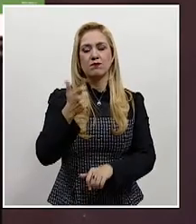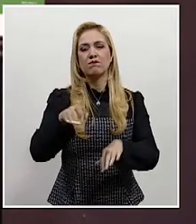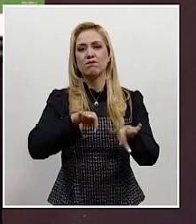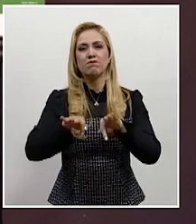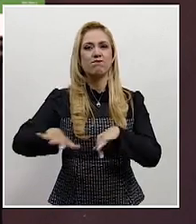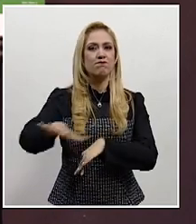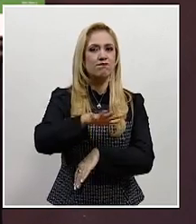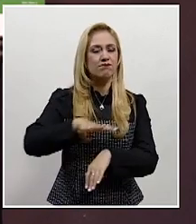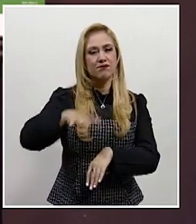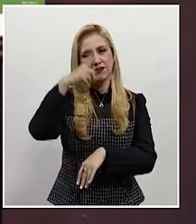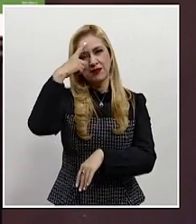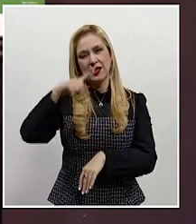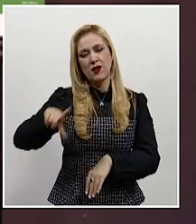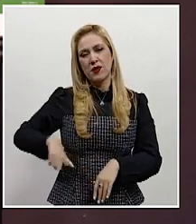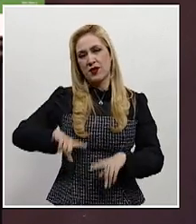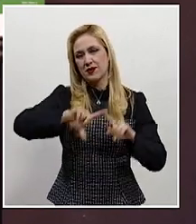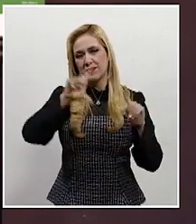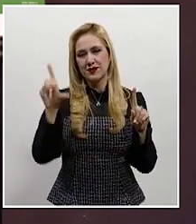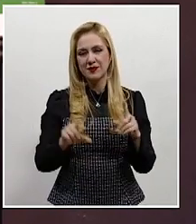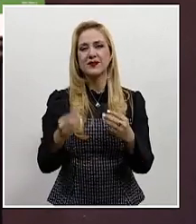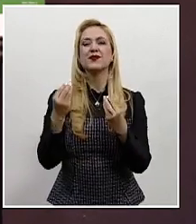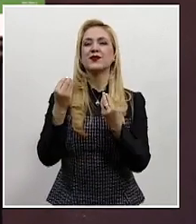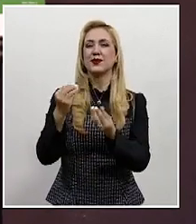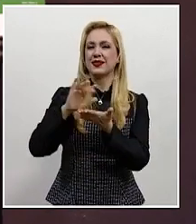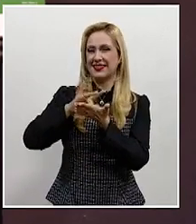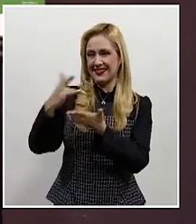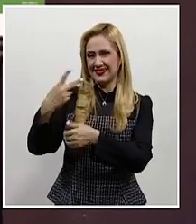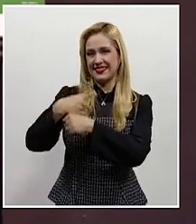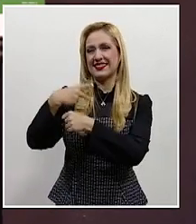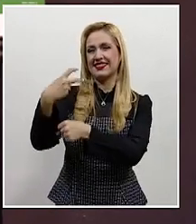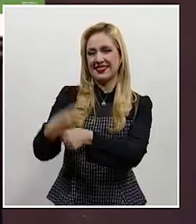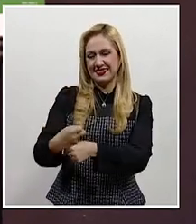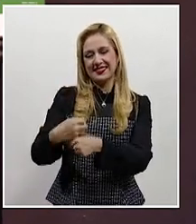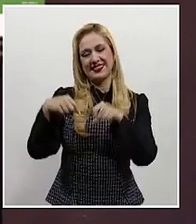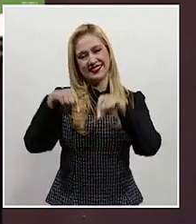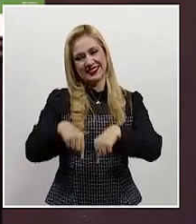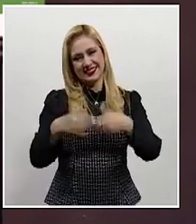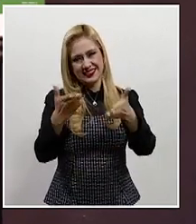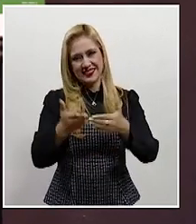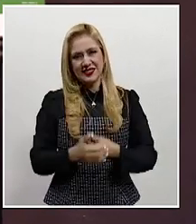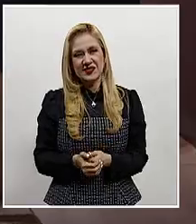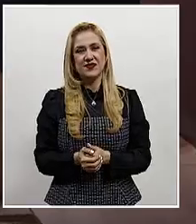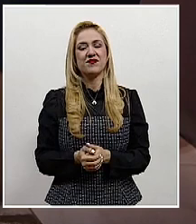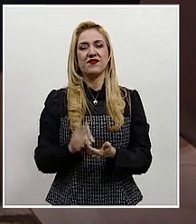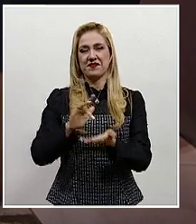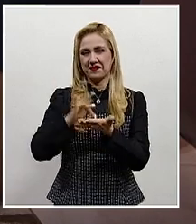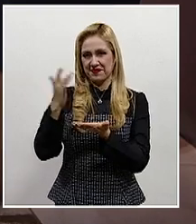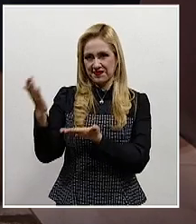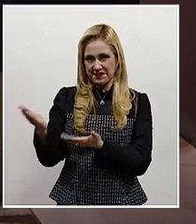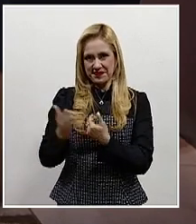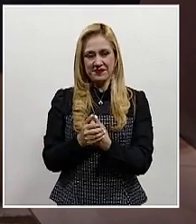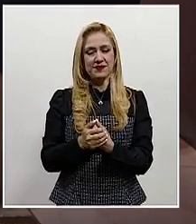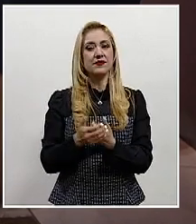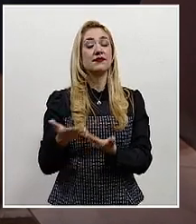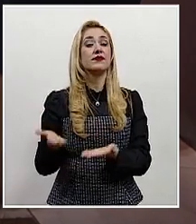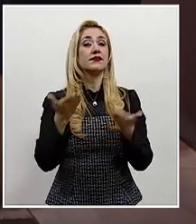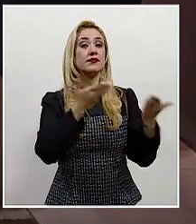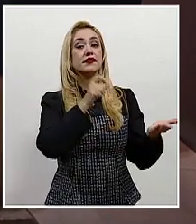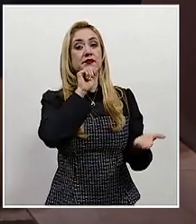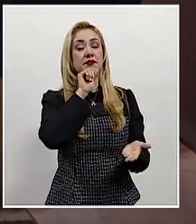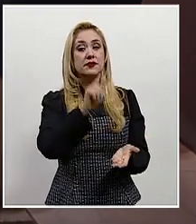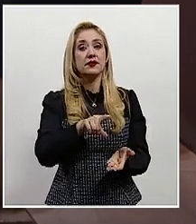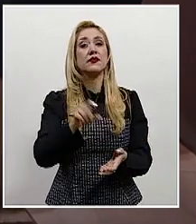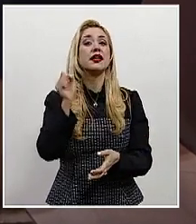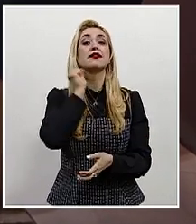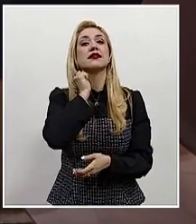Bienvenida. Muchísimas gracias por la invitación y por estar aquí con ustedes. Gracias, gracias por acompañarnos. Está con nosotros también